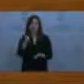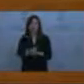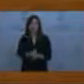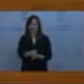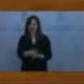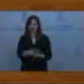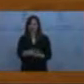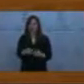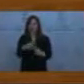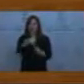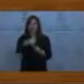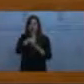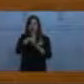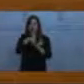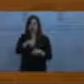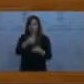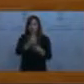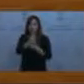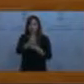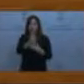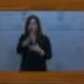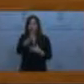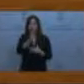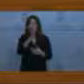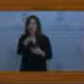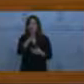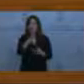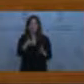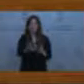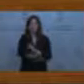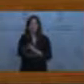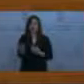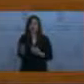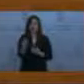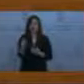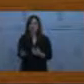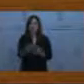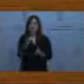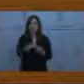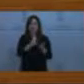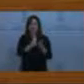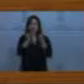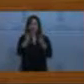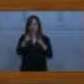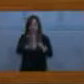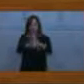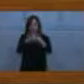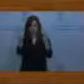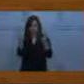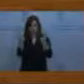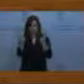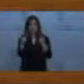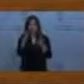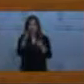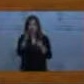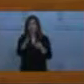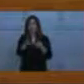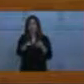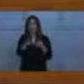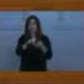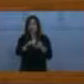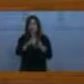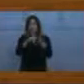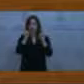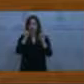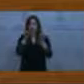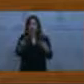favorable para esta propuesta. ¿Por qué? Porque mejoraría el sistema educativo público, porque mejoraría el sistema